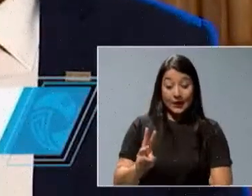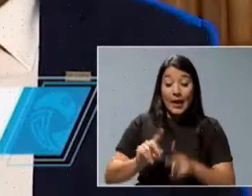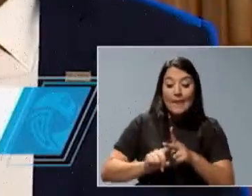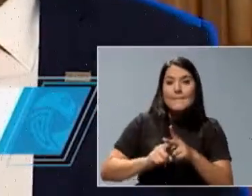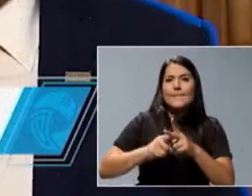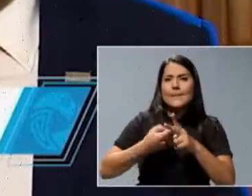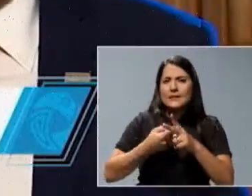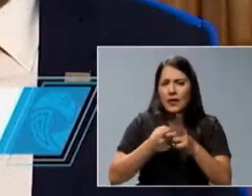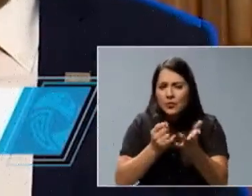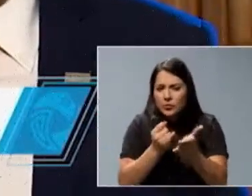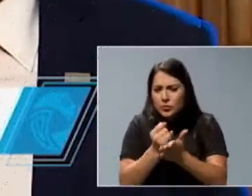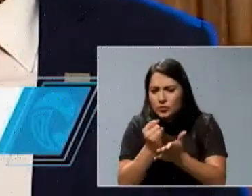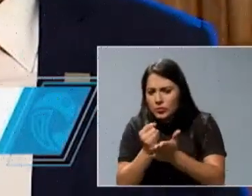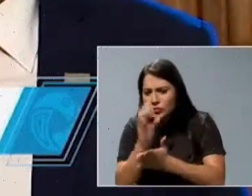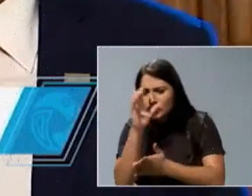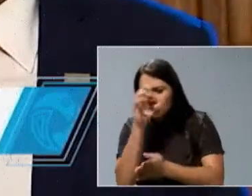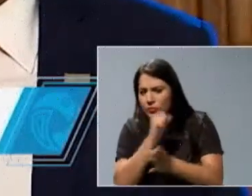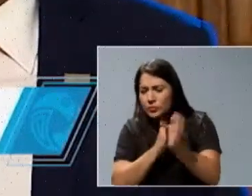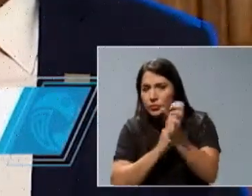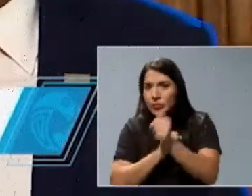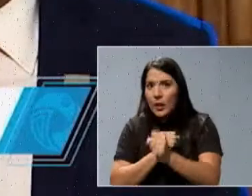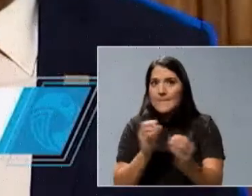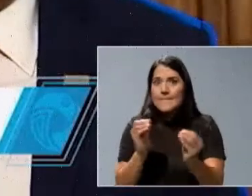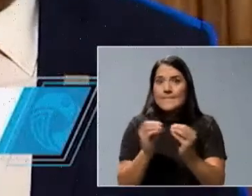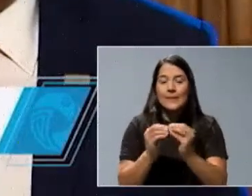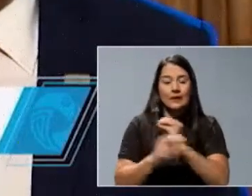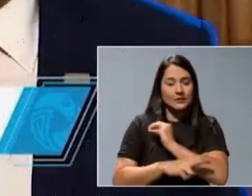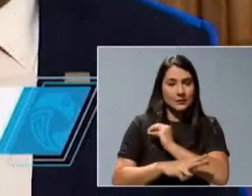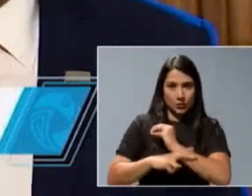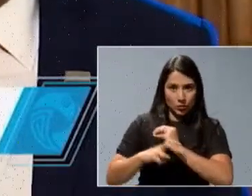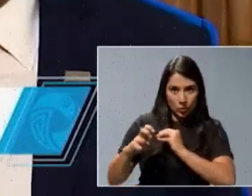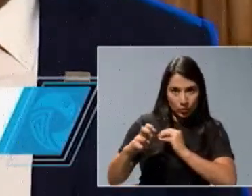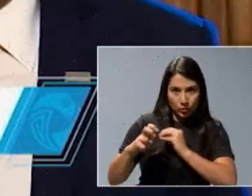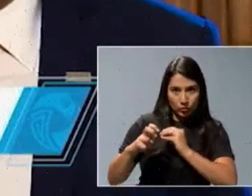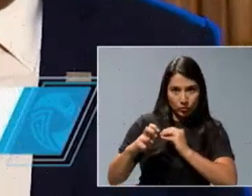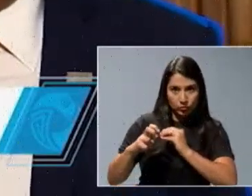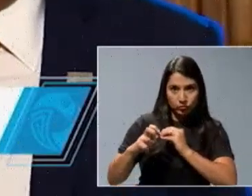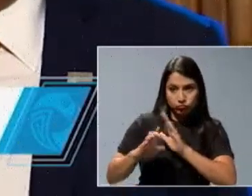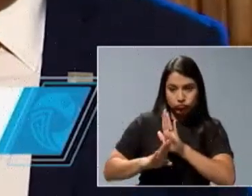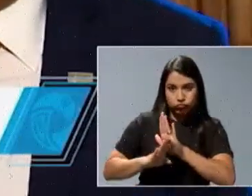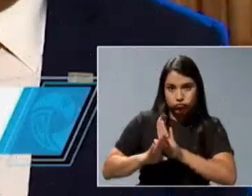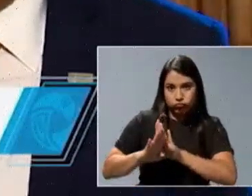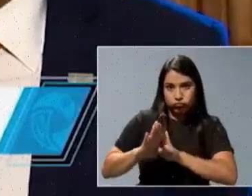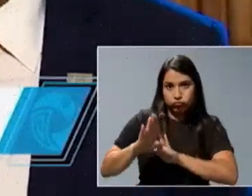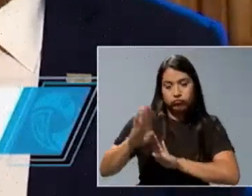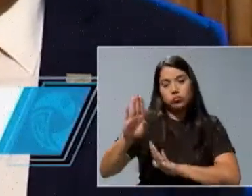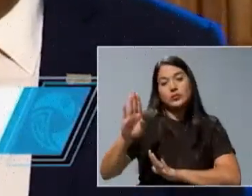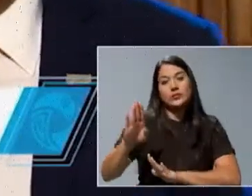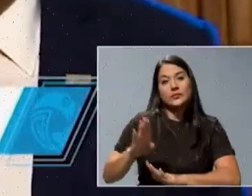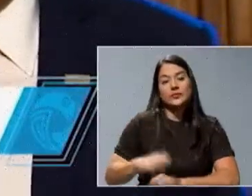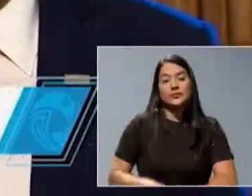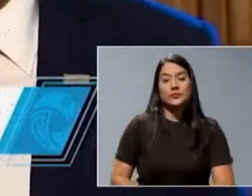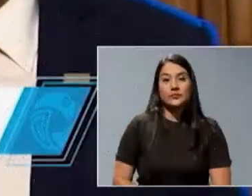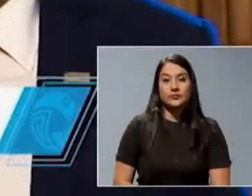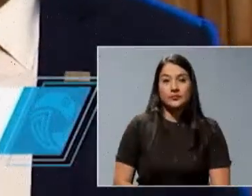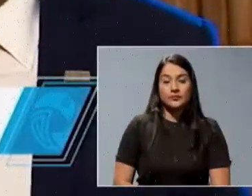empezamos a experimentar un ascenso vertiginoso en el robo de